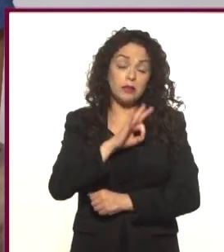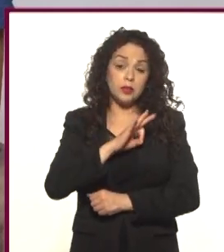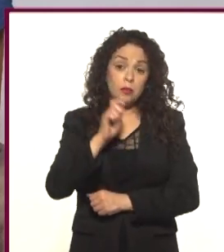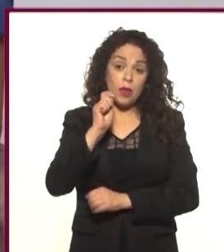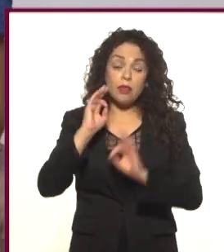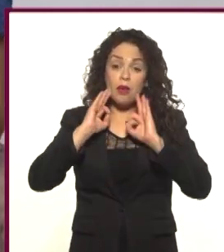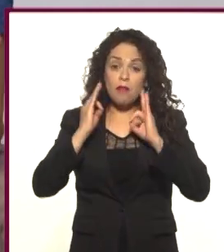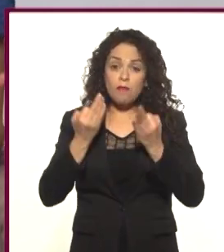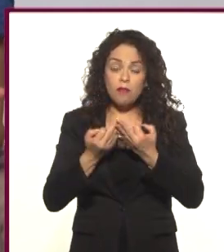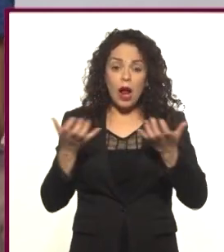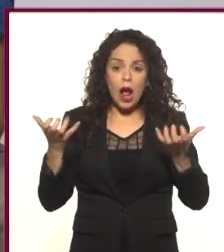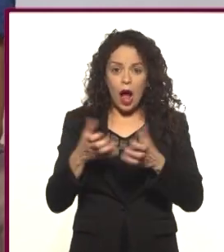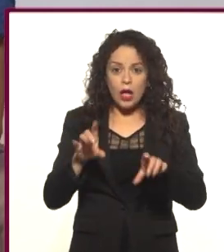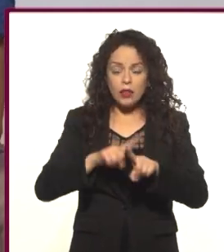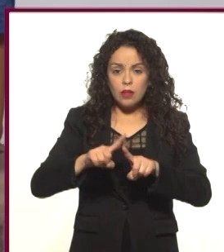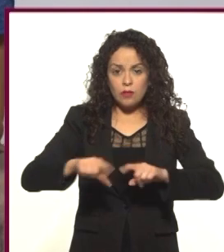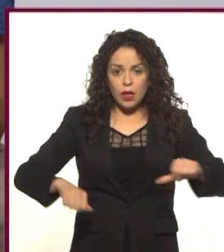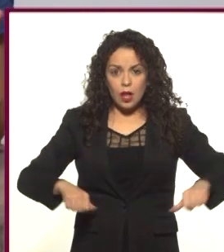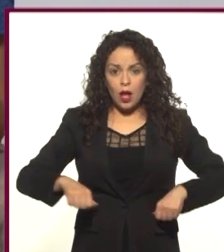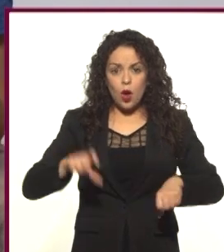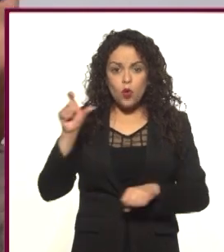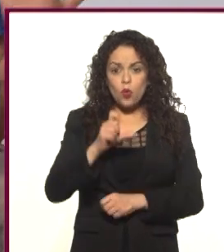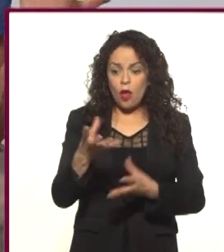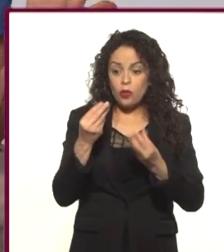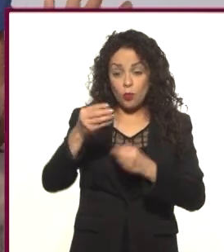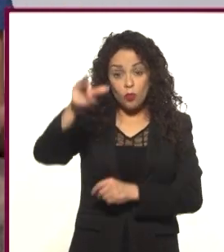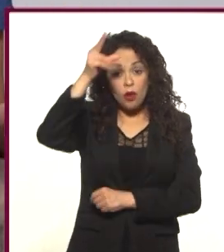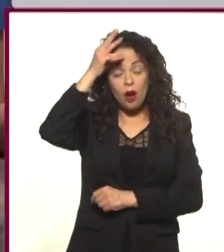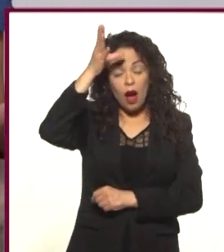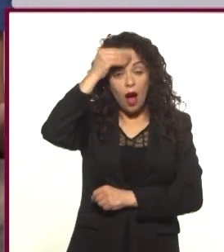alguna forma los roles que desempeñamos cuando tenemos